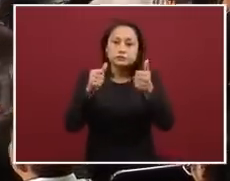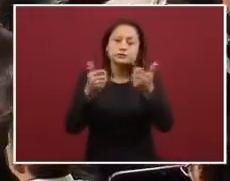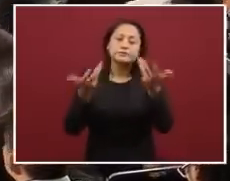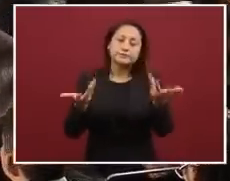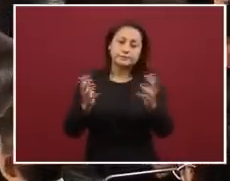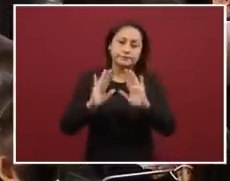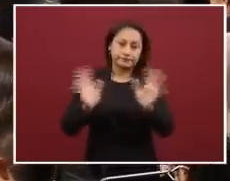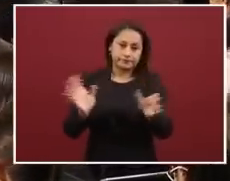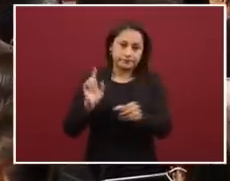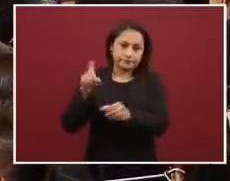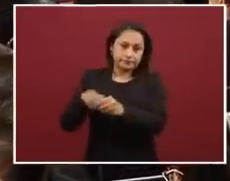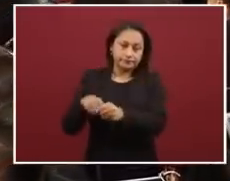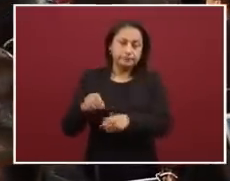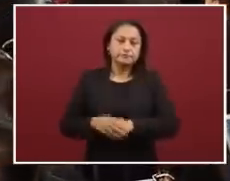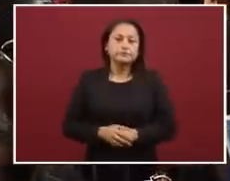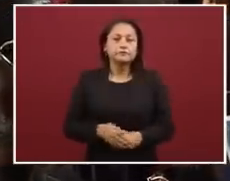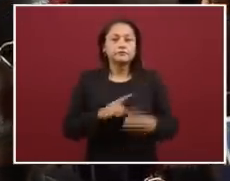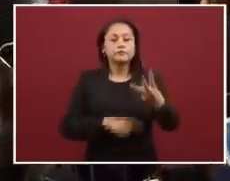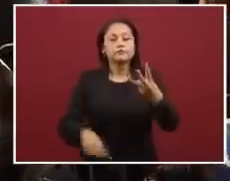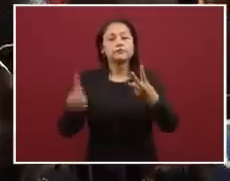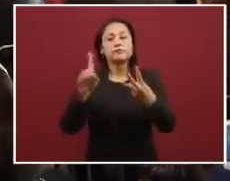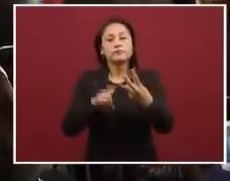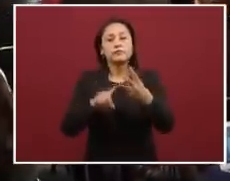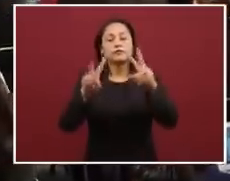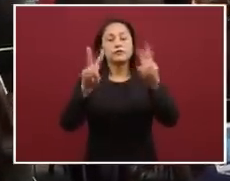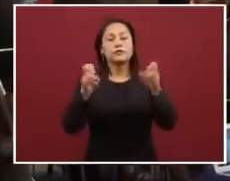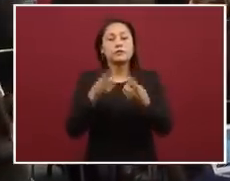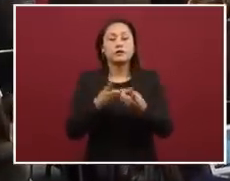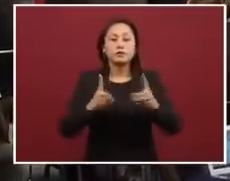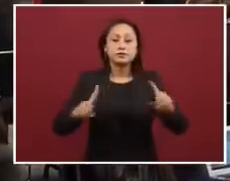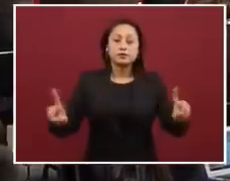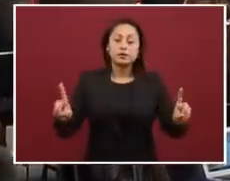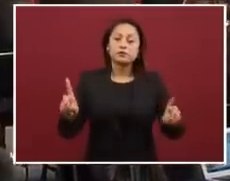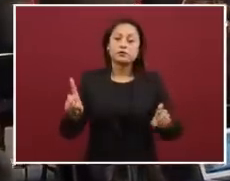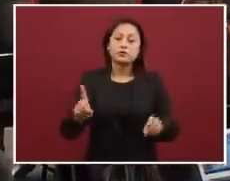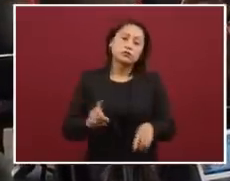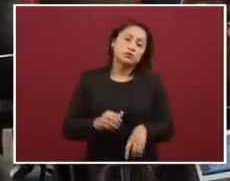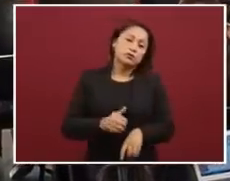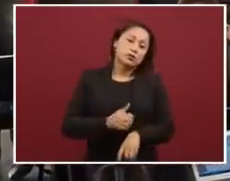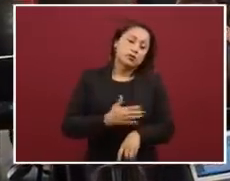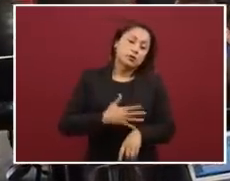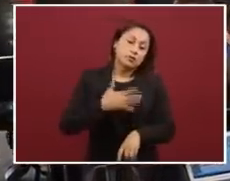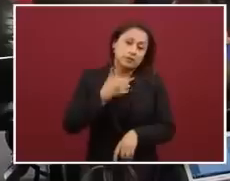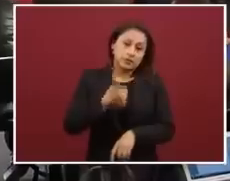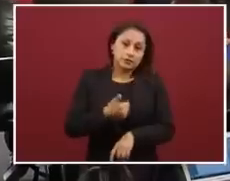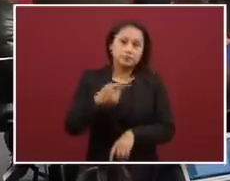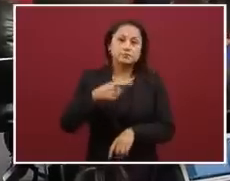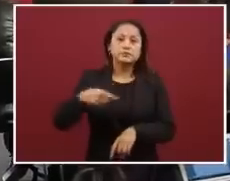Lo que tiene que ver con desarrollo y bienestar, ya está hecho el programa, lo encabeza Javier May,